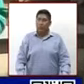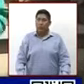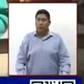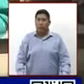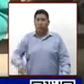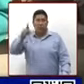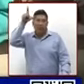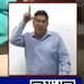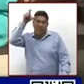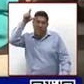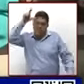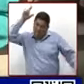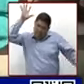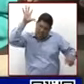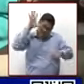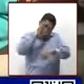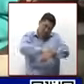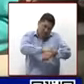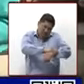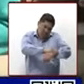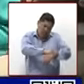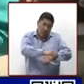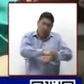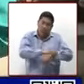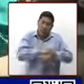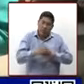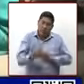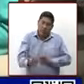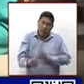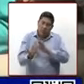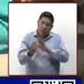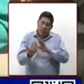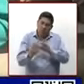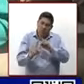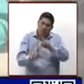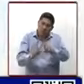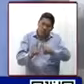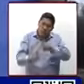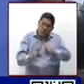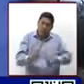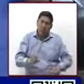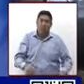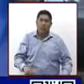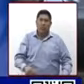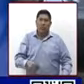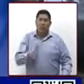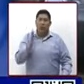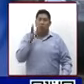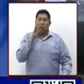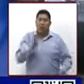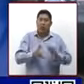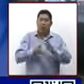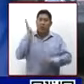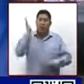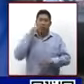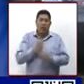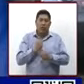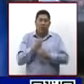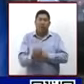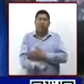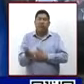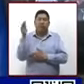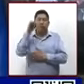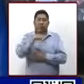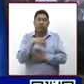El padrastro fue aprehendido. Ahora se encuentra prestando declaraciones en instalaciones de la fiscalía. Y la madre sale a trabajar todo el día en una pensión